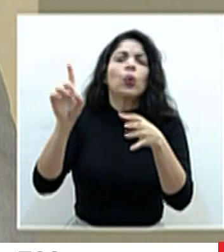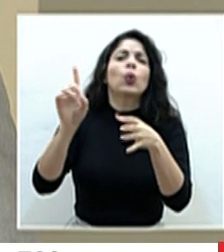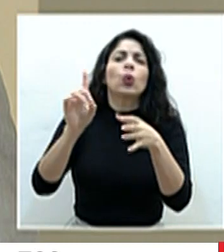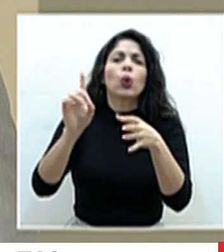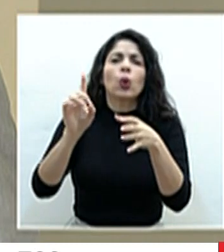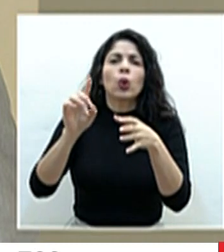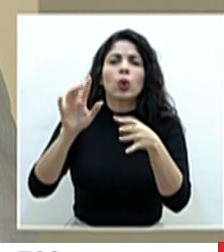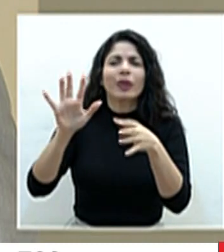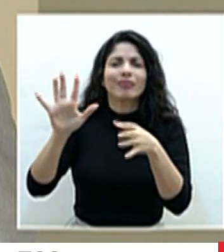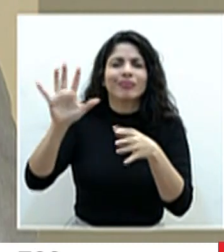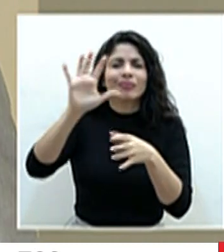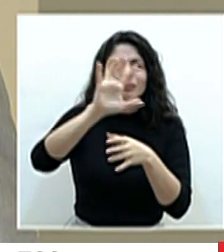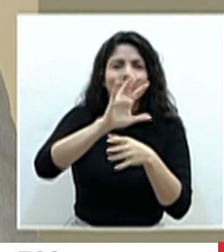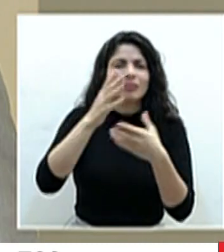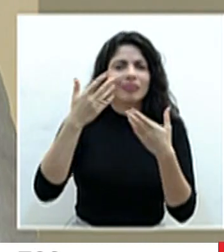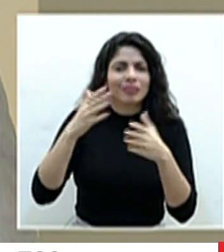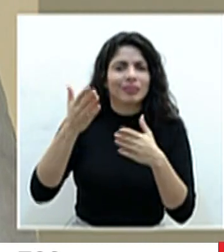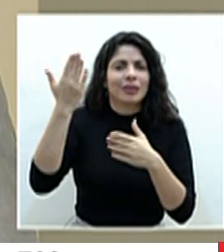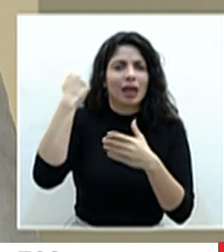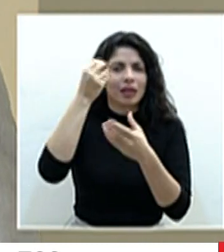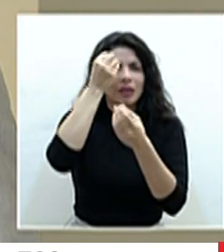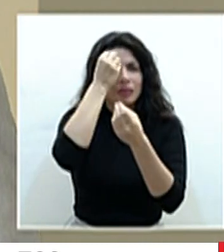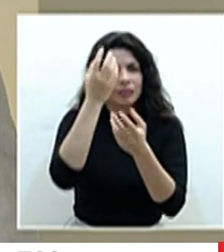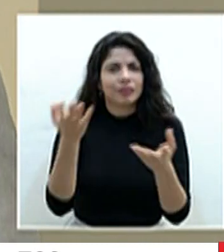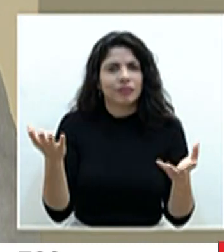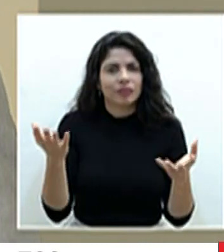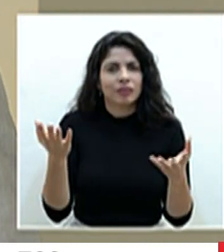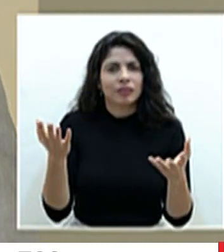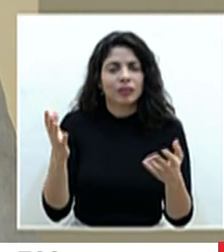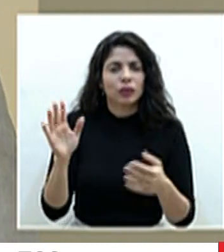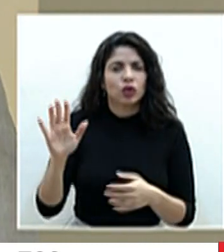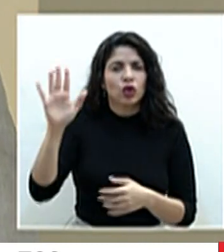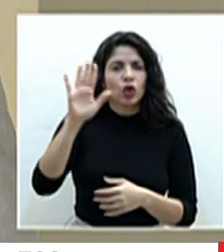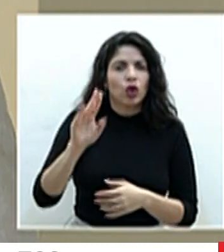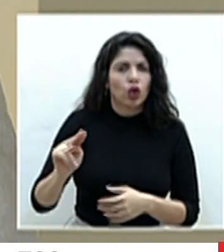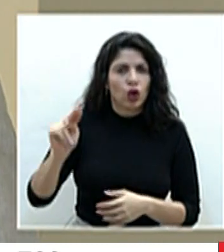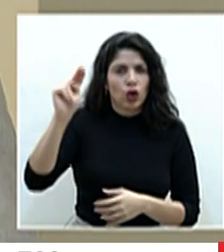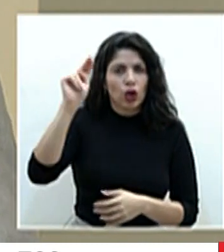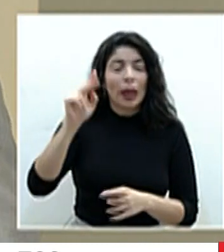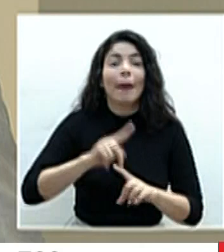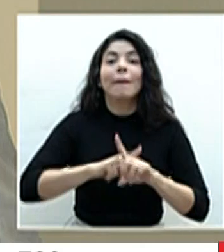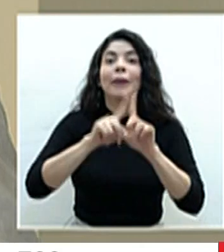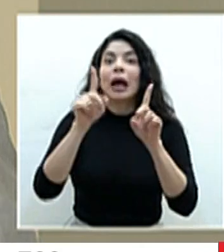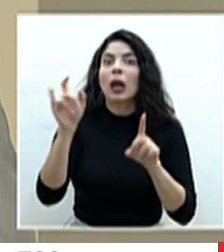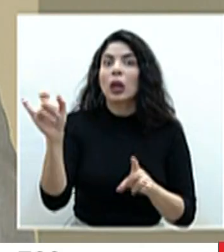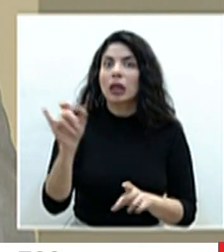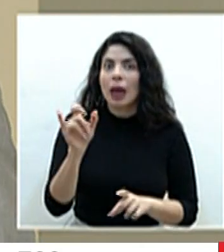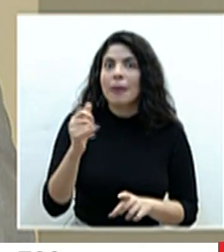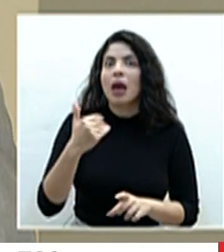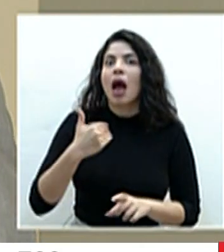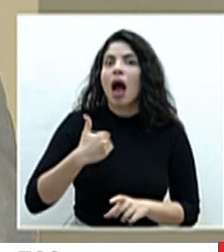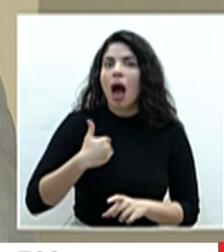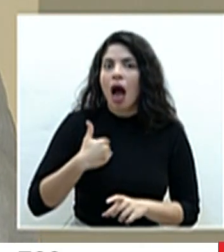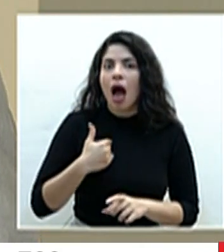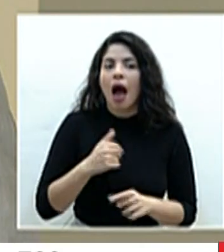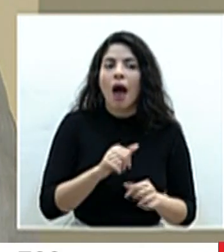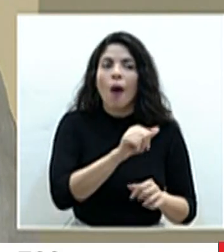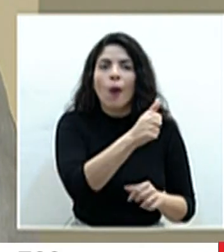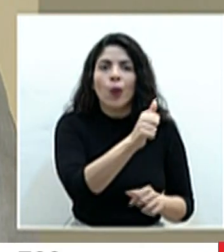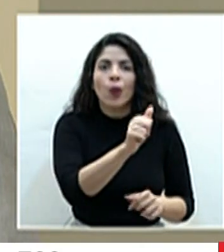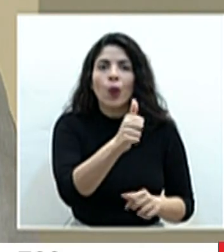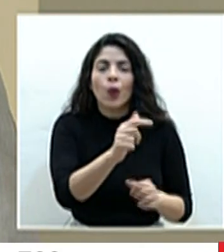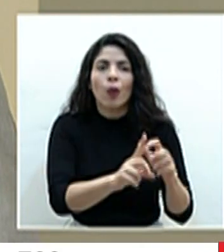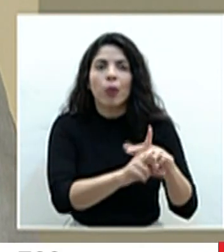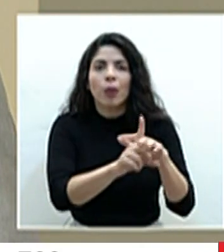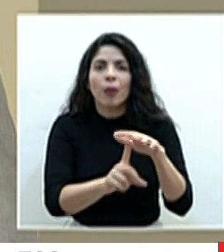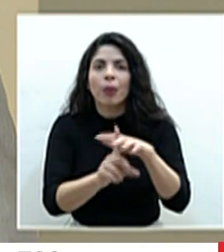las zonas que ya previamente hemos indicado hacia la zona norte, pero pues también tenemos casos que se han derivado de otros casos que se